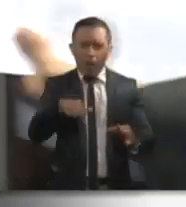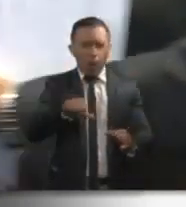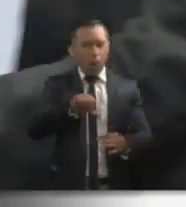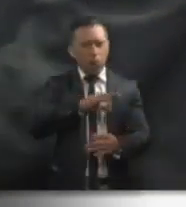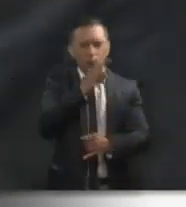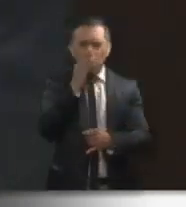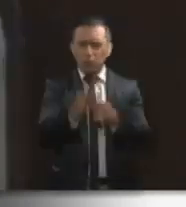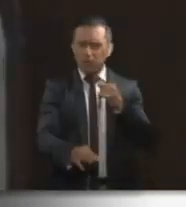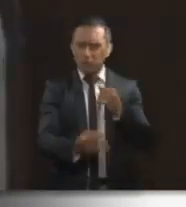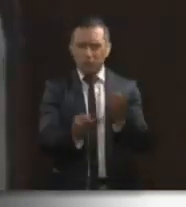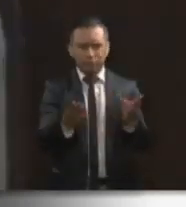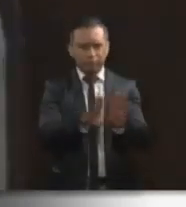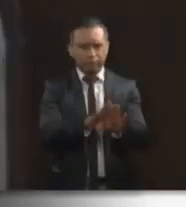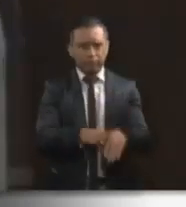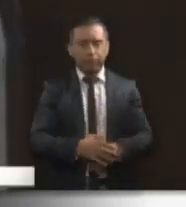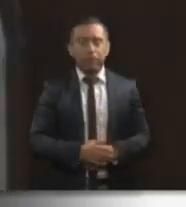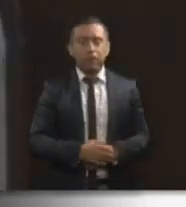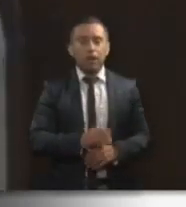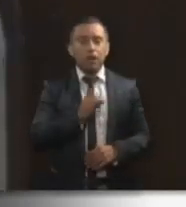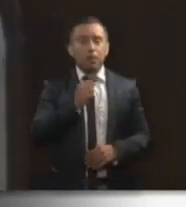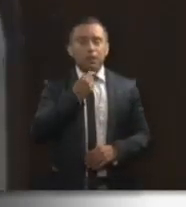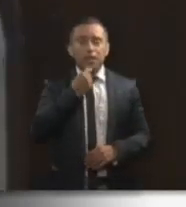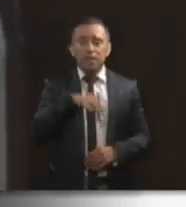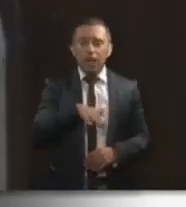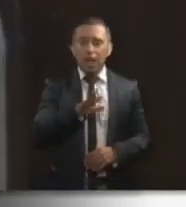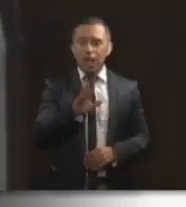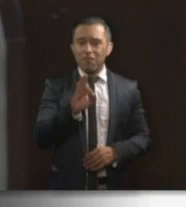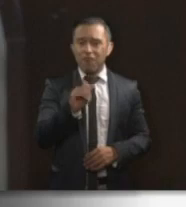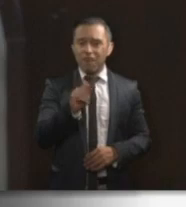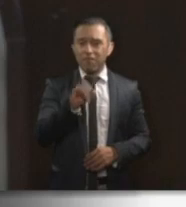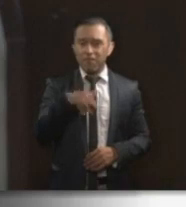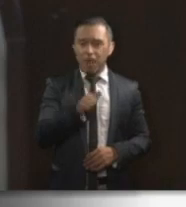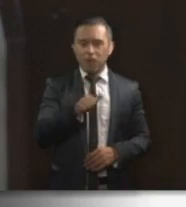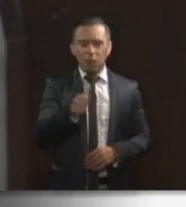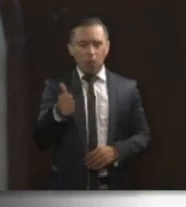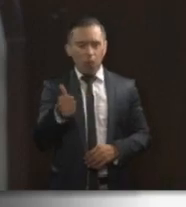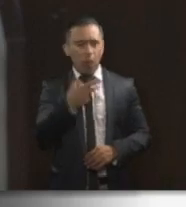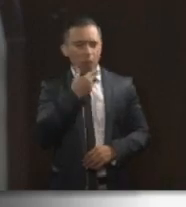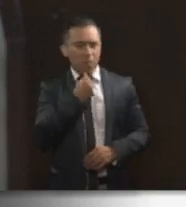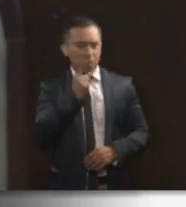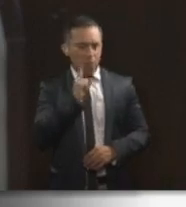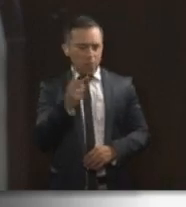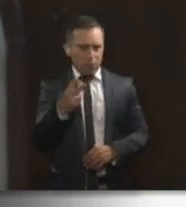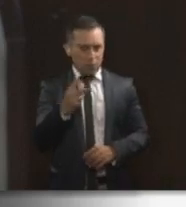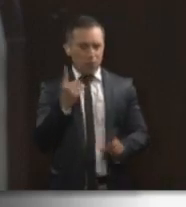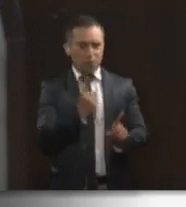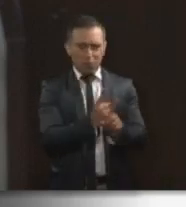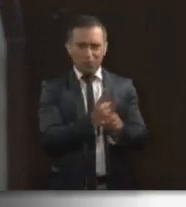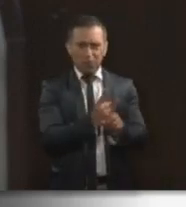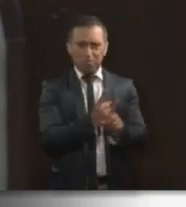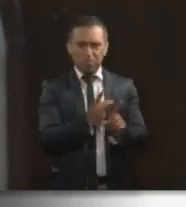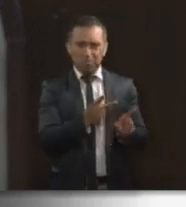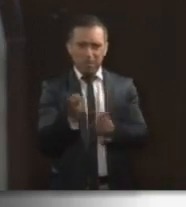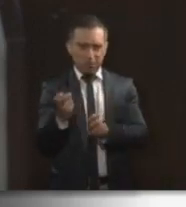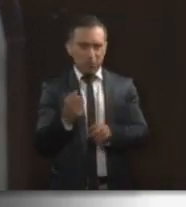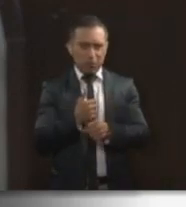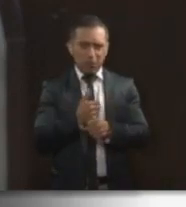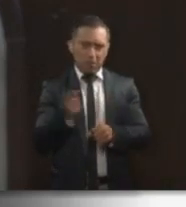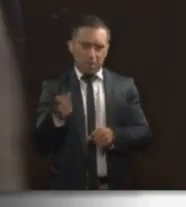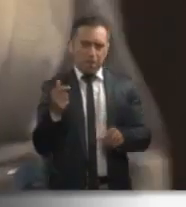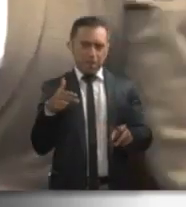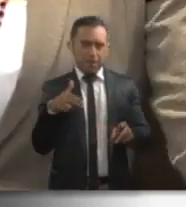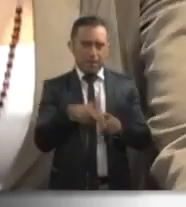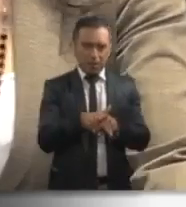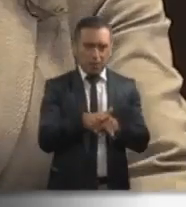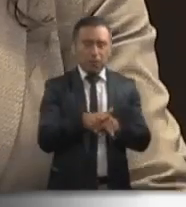víctima de su asesina o su asesino pero también de un sistema dif que durante décadas ha